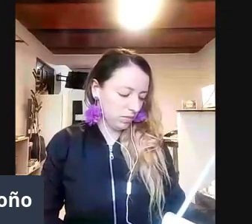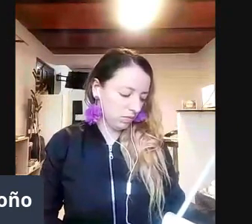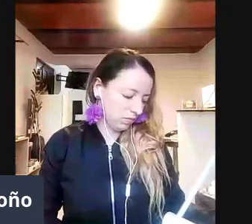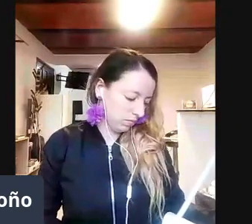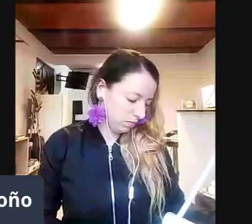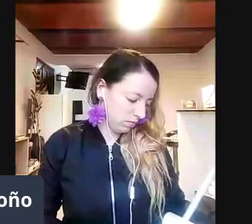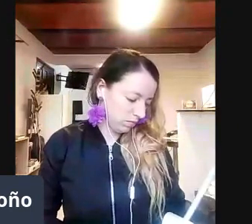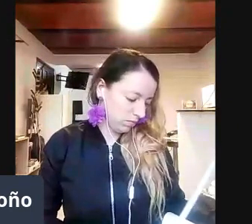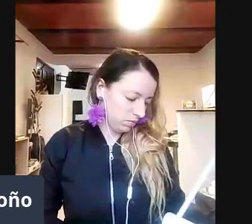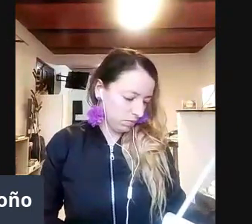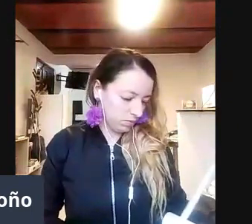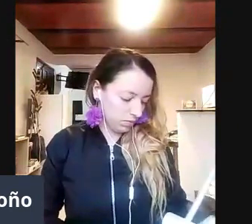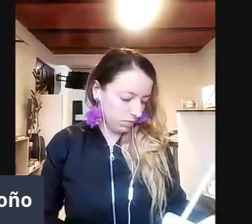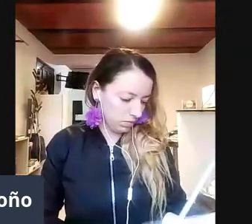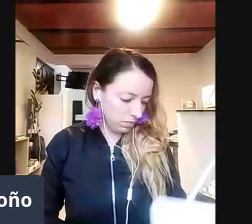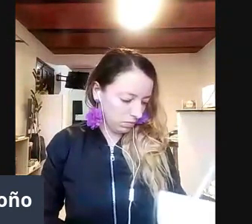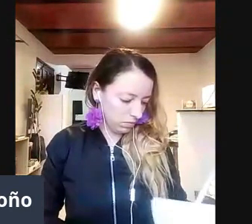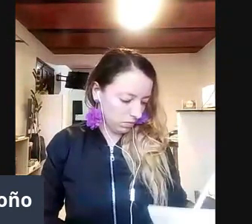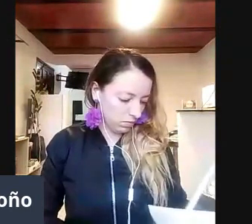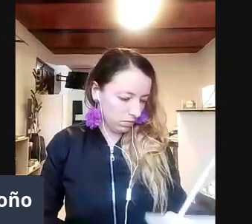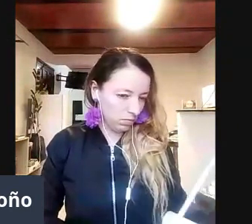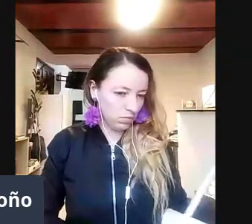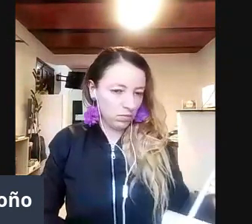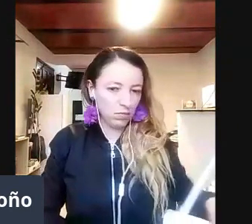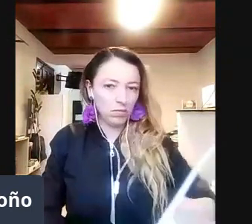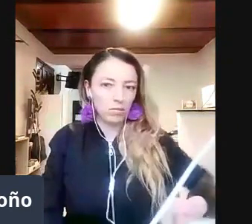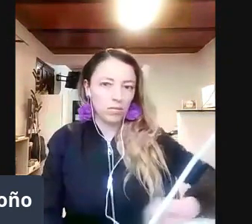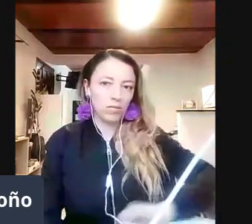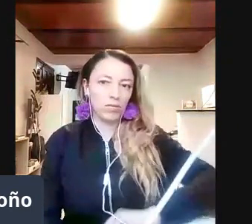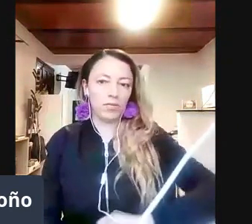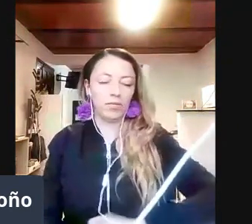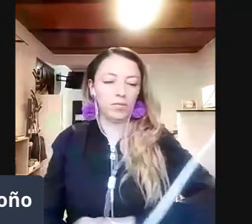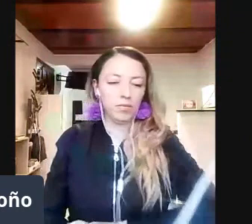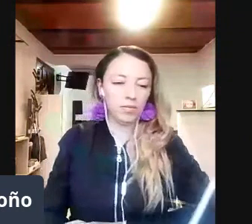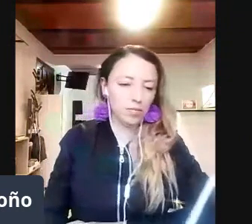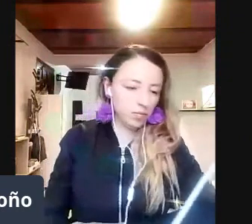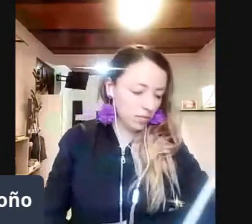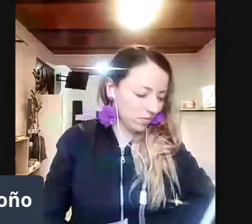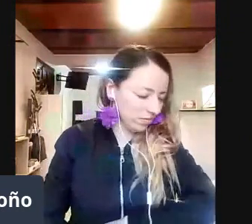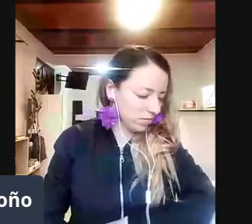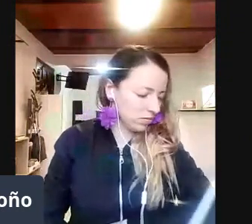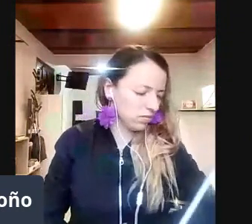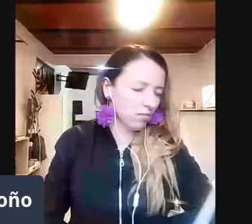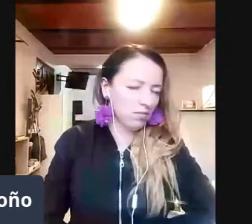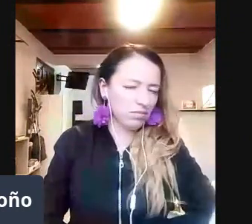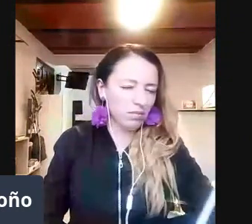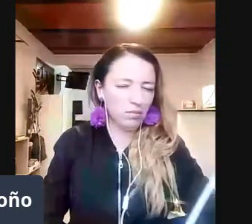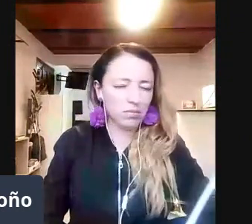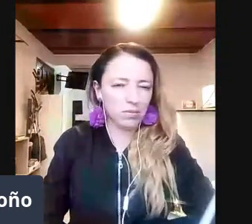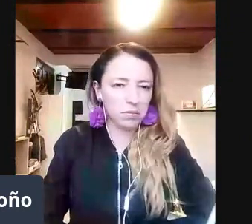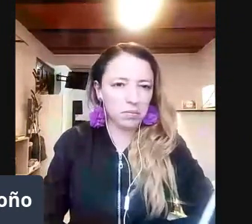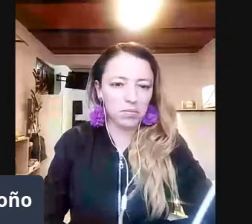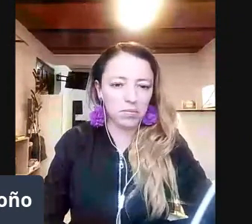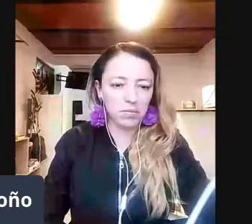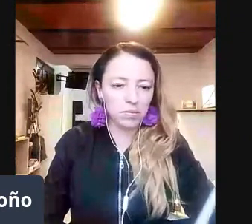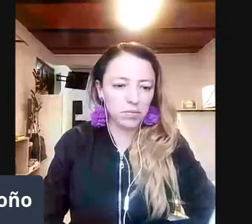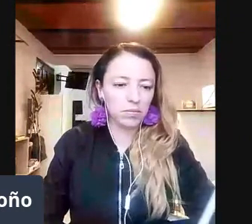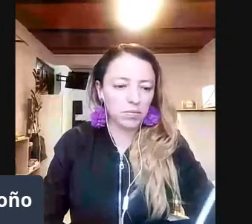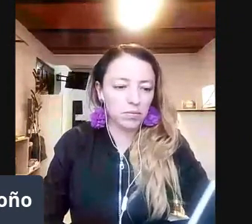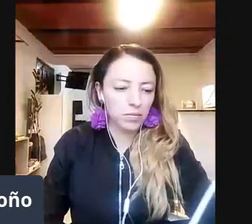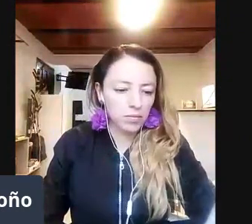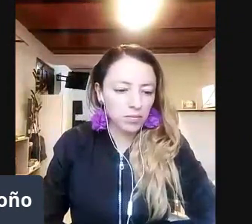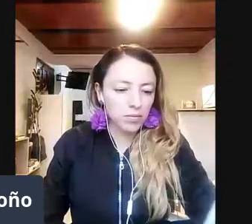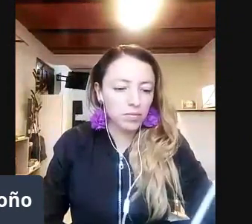realidad entonces es un entrar y salir de todo esto importante es